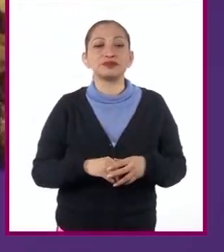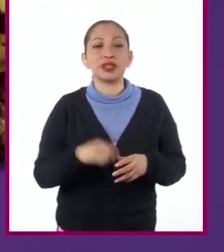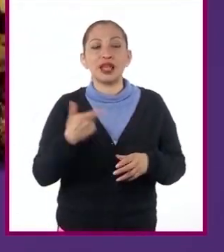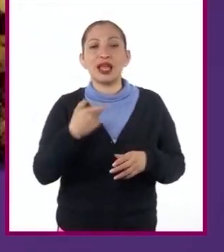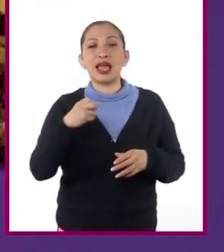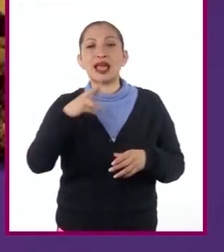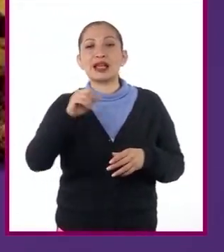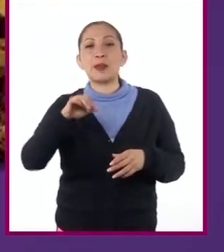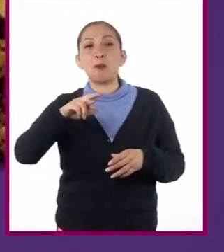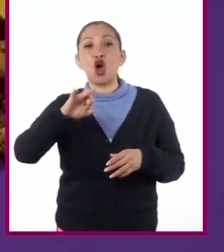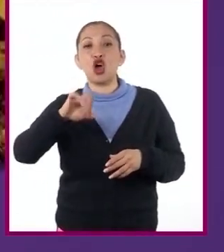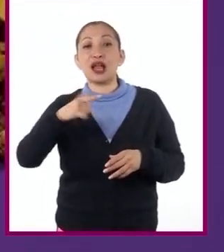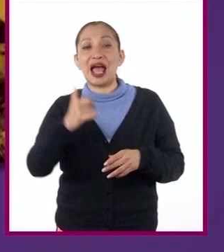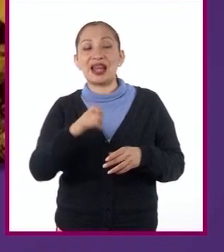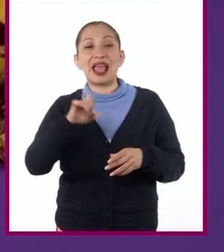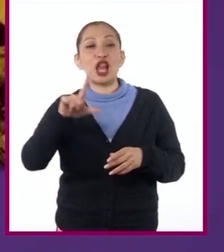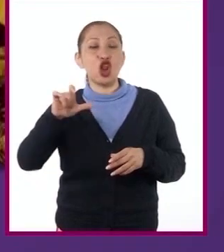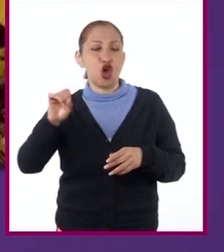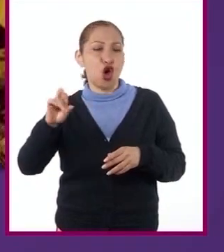Henry Morgan, el Olonés,